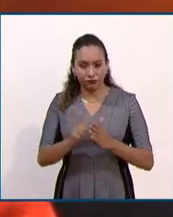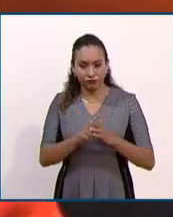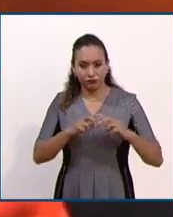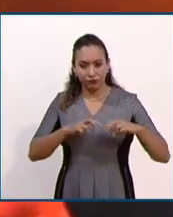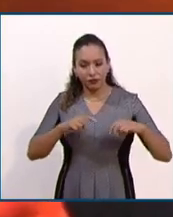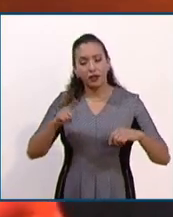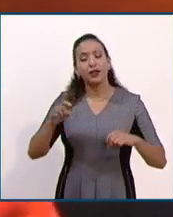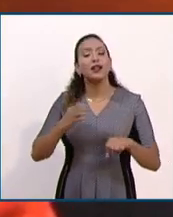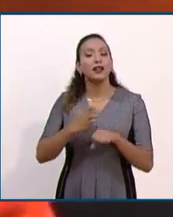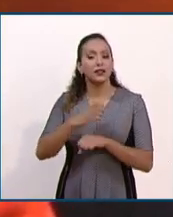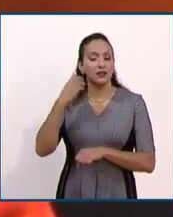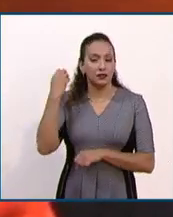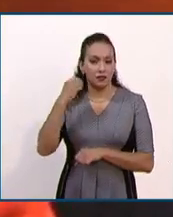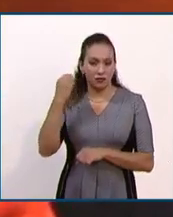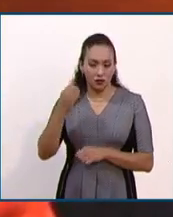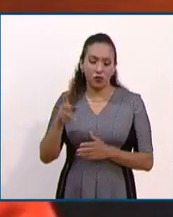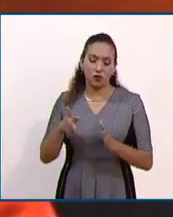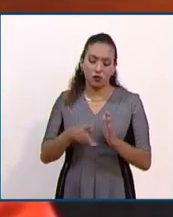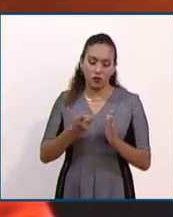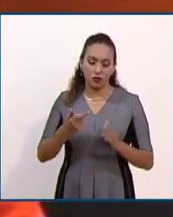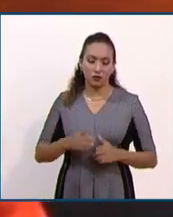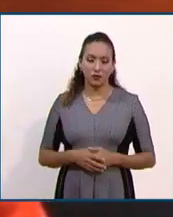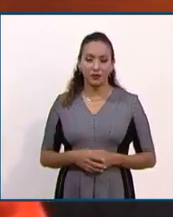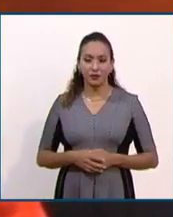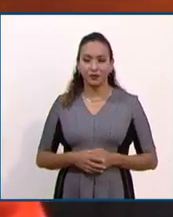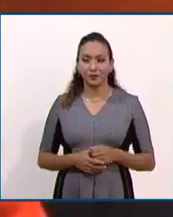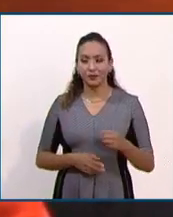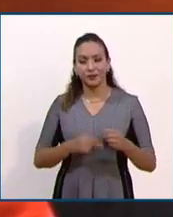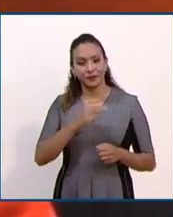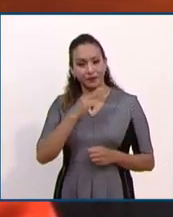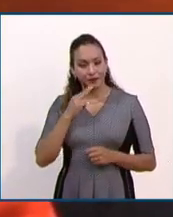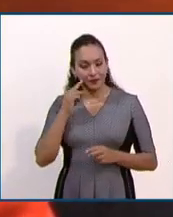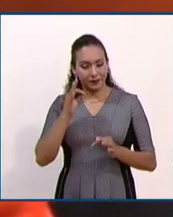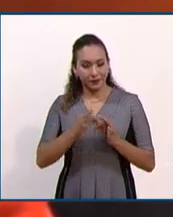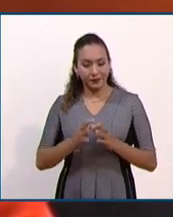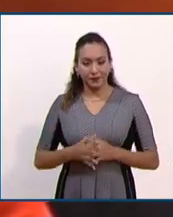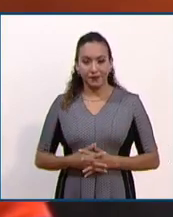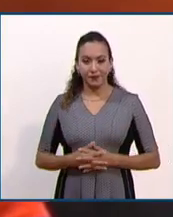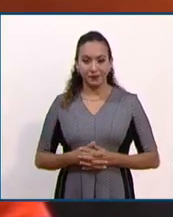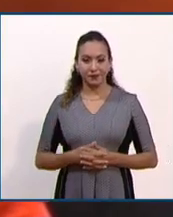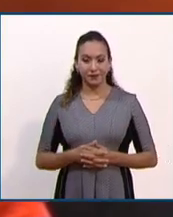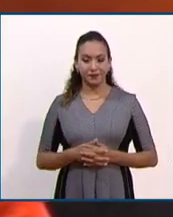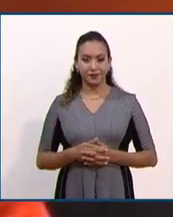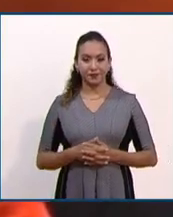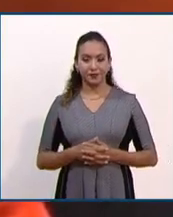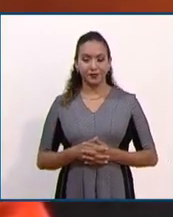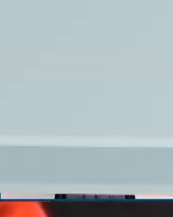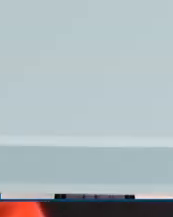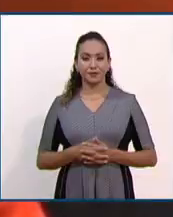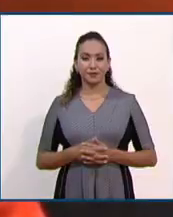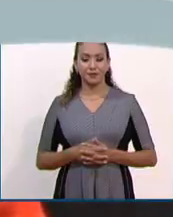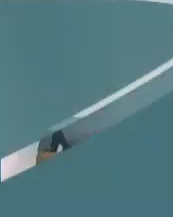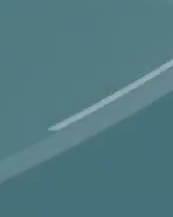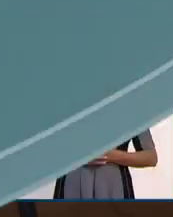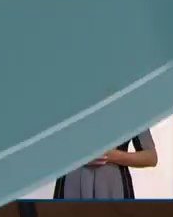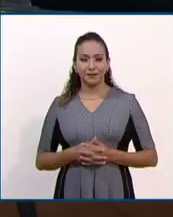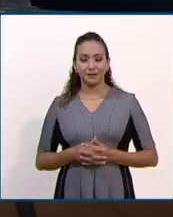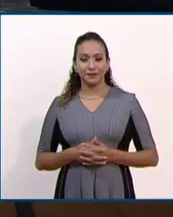de Oaxaca. Para el canal del Poder Judicial de la Federación, Juan Carlos González.